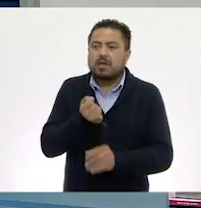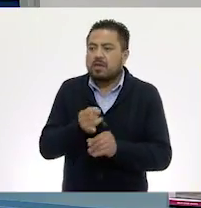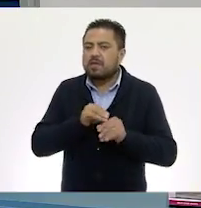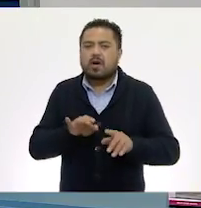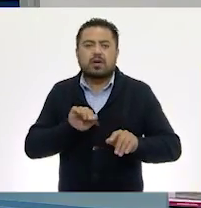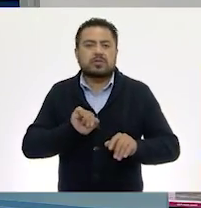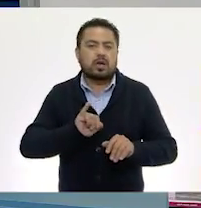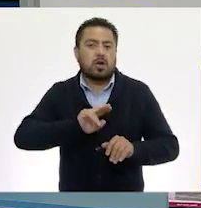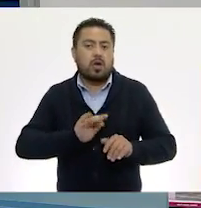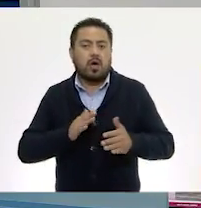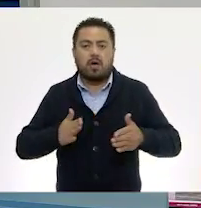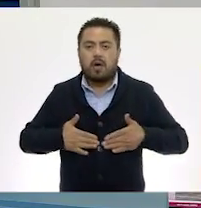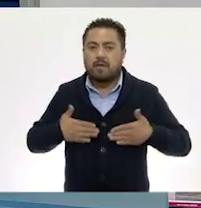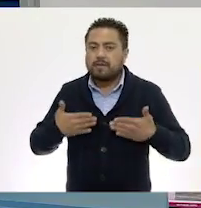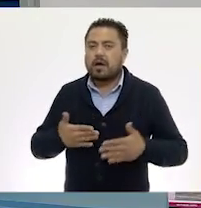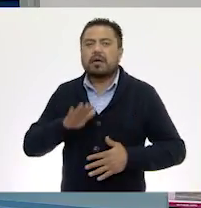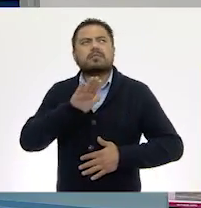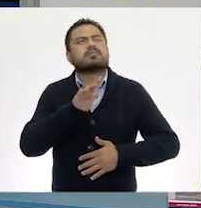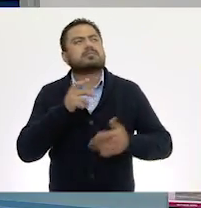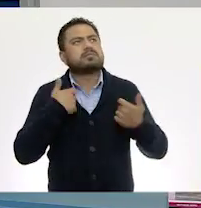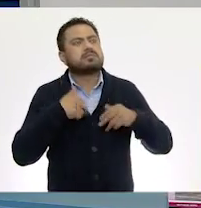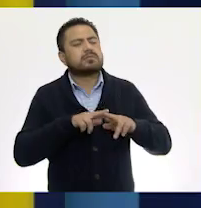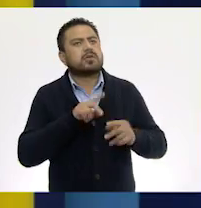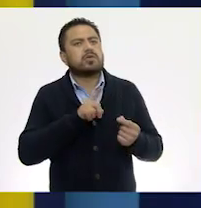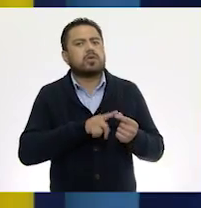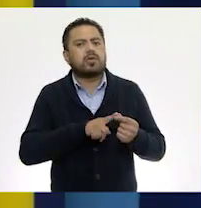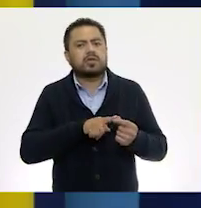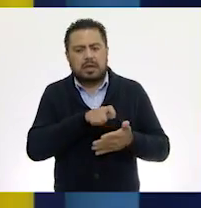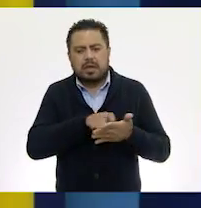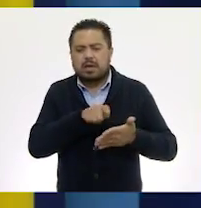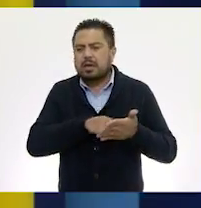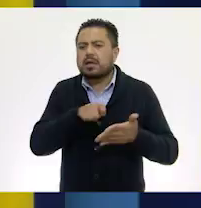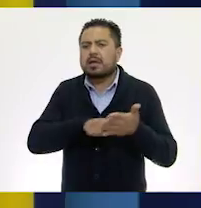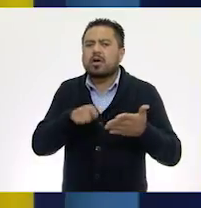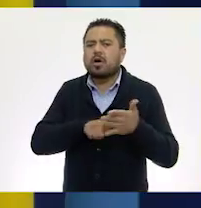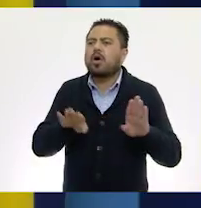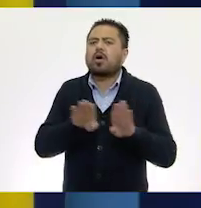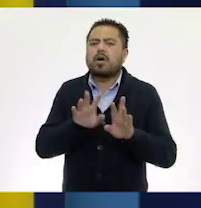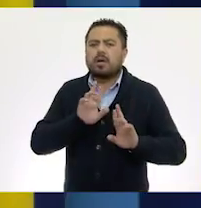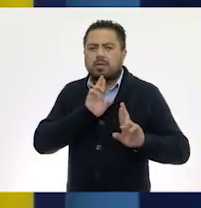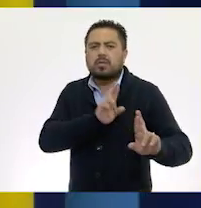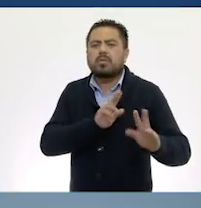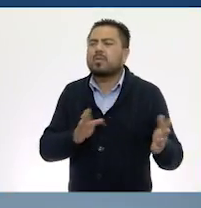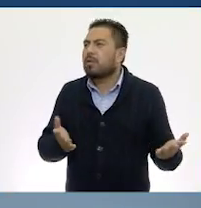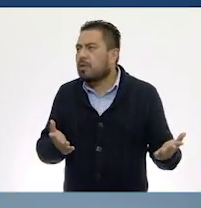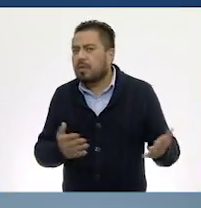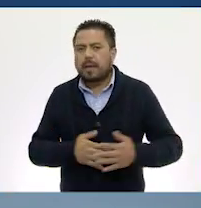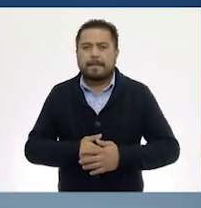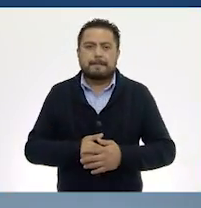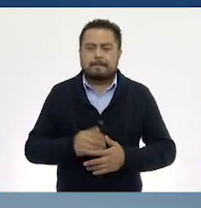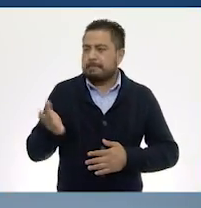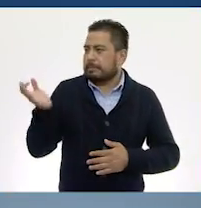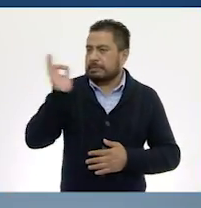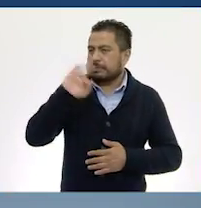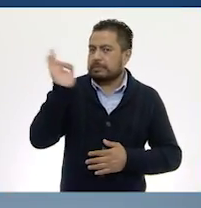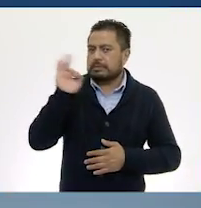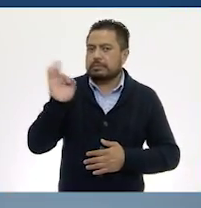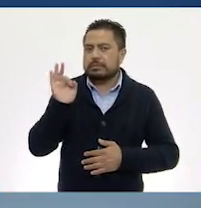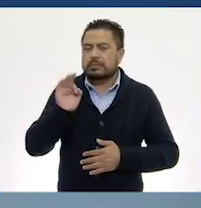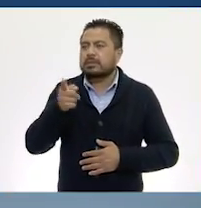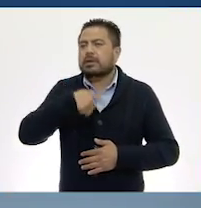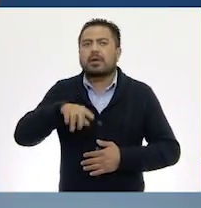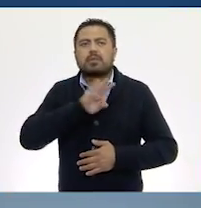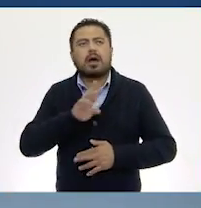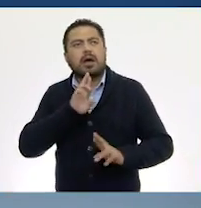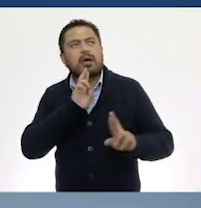o no confiable. Pero a ver, profe, ¿dónde las escribimos o cómo las respondemos? Ah, a lo mejor alguien las puede